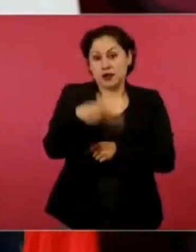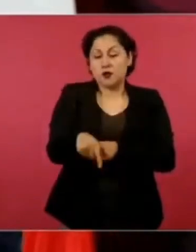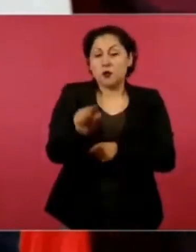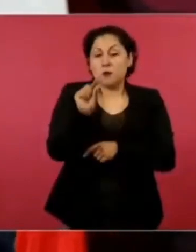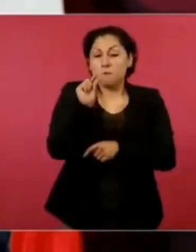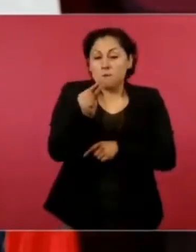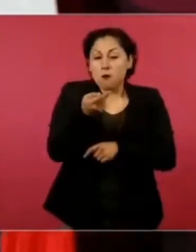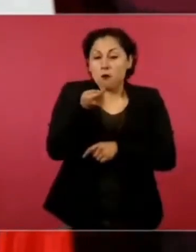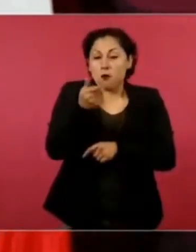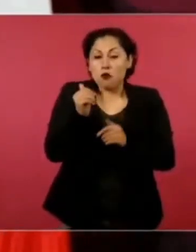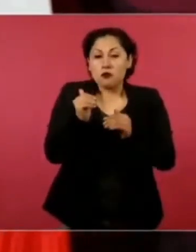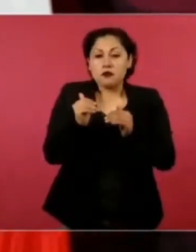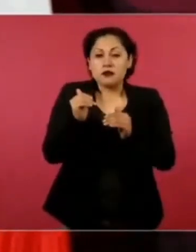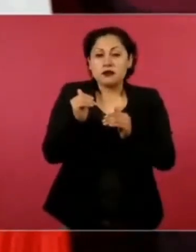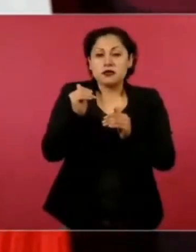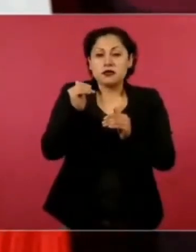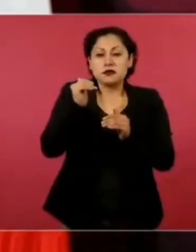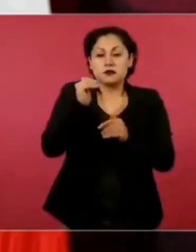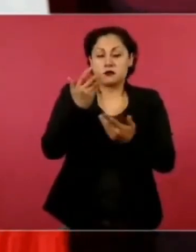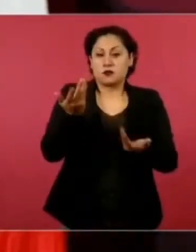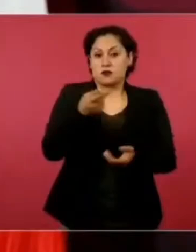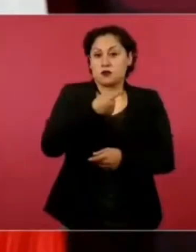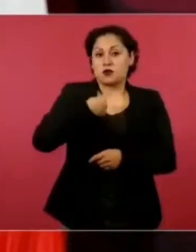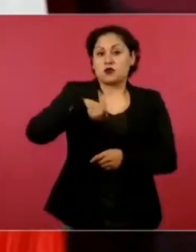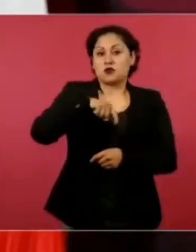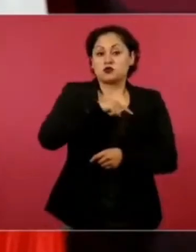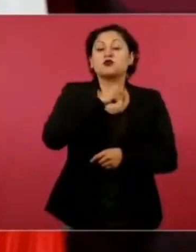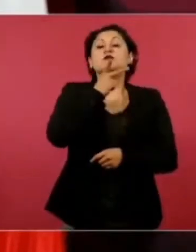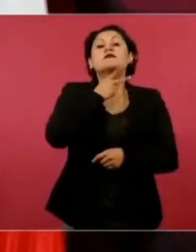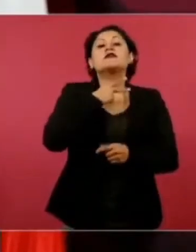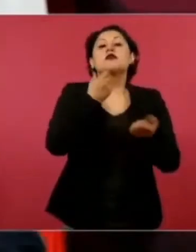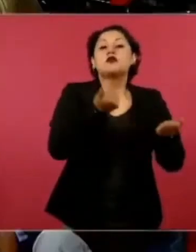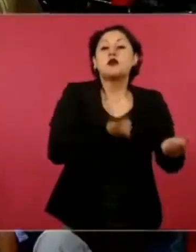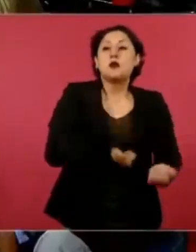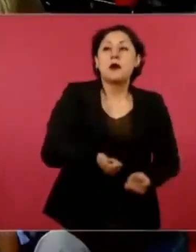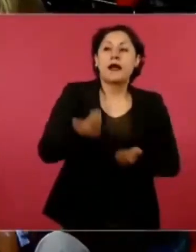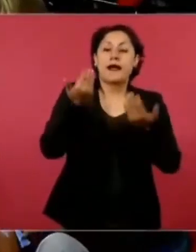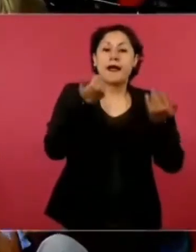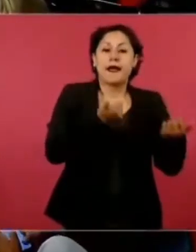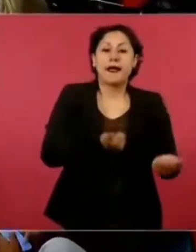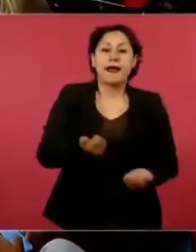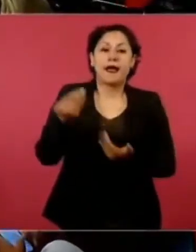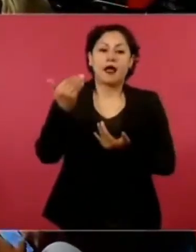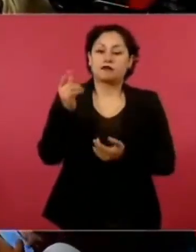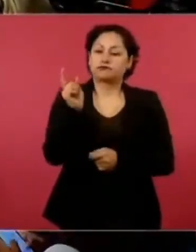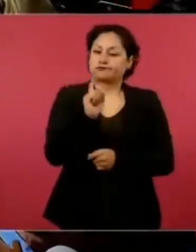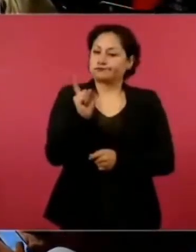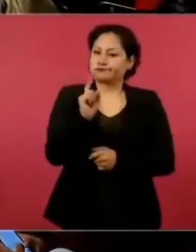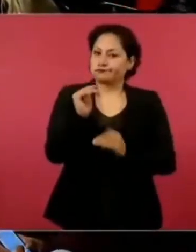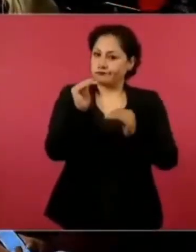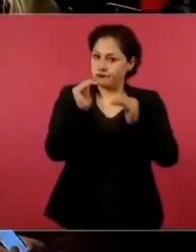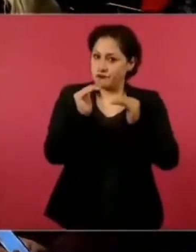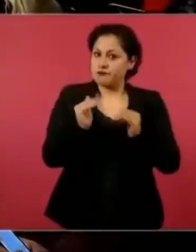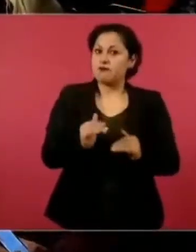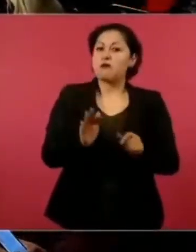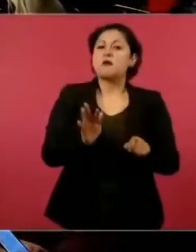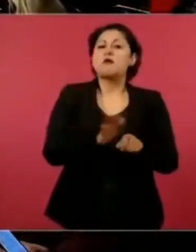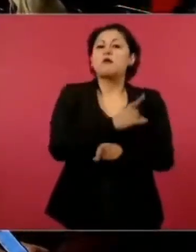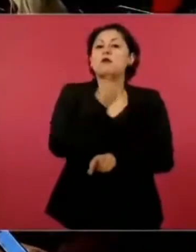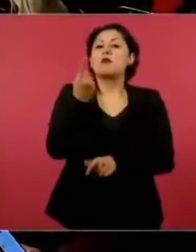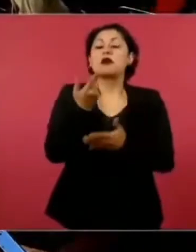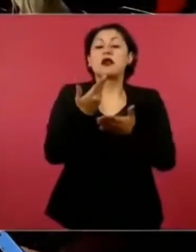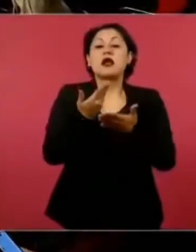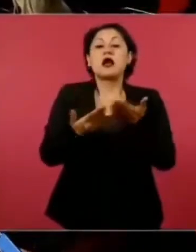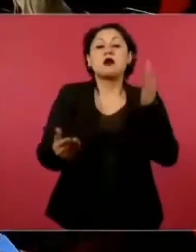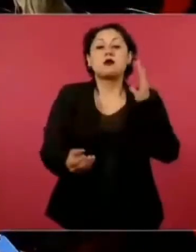aunque estamos exportando menos porque estamos reconvirtiendo toda la industria petrolera